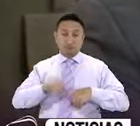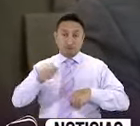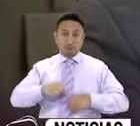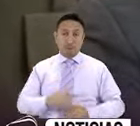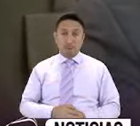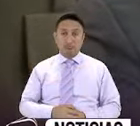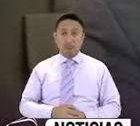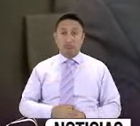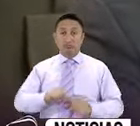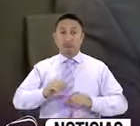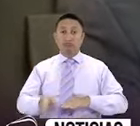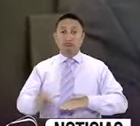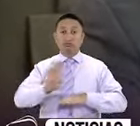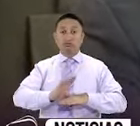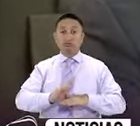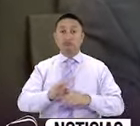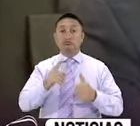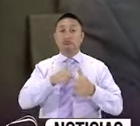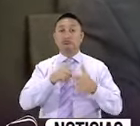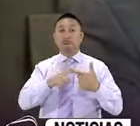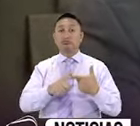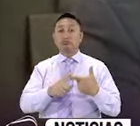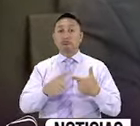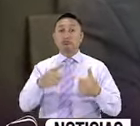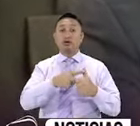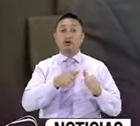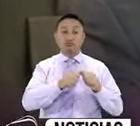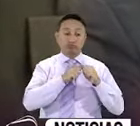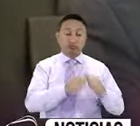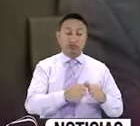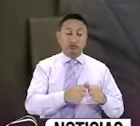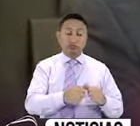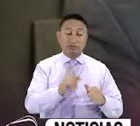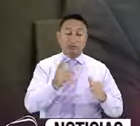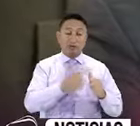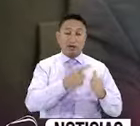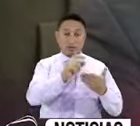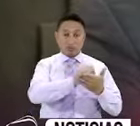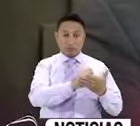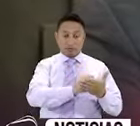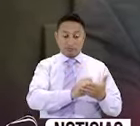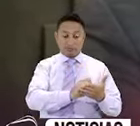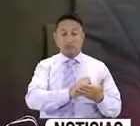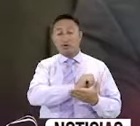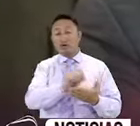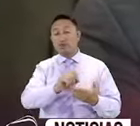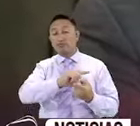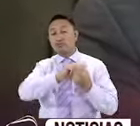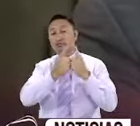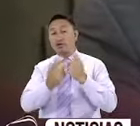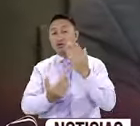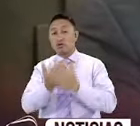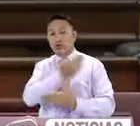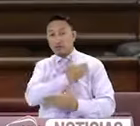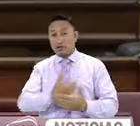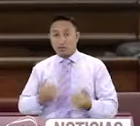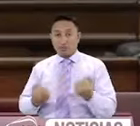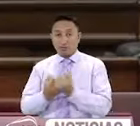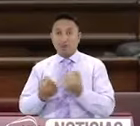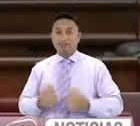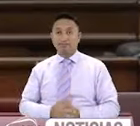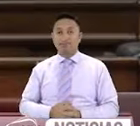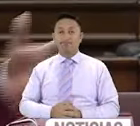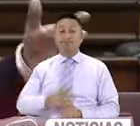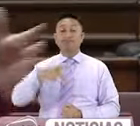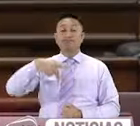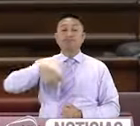tiene 2 opciones, o ratificarse en el texto original o allanarse el veto del presidente. El Partido Social Cristiano